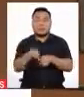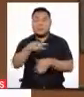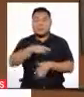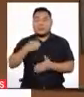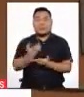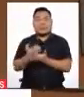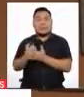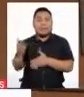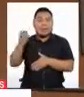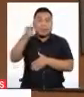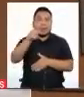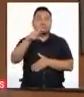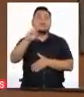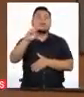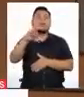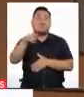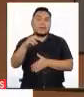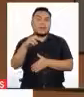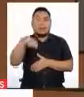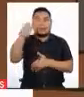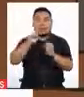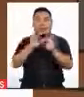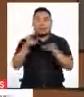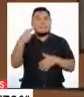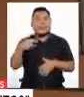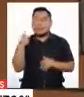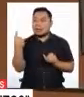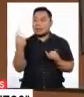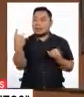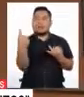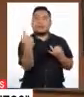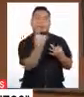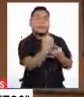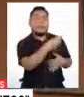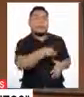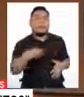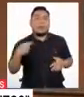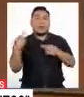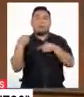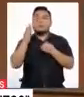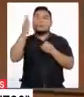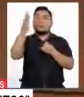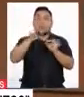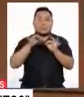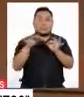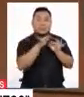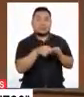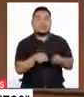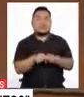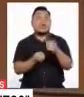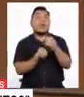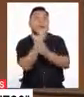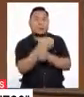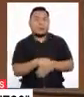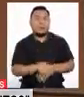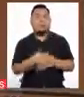Economía a Purímac el día martes, porque cada quien tiene de responsabilidad una región, y también a la región de Arequipa. En